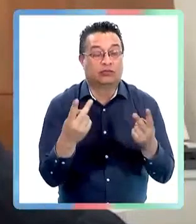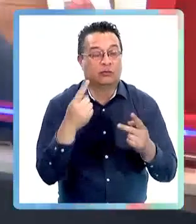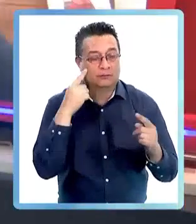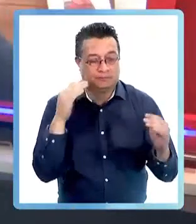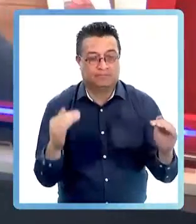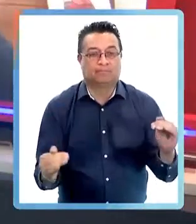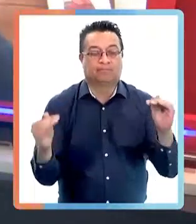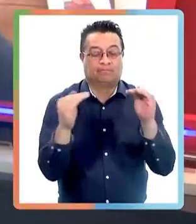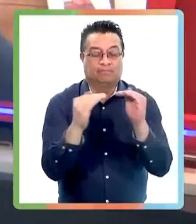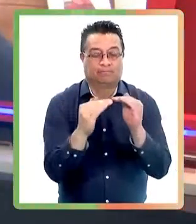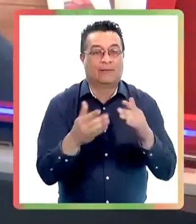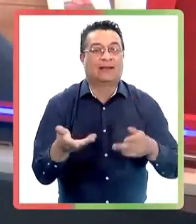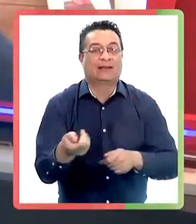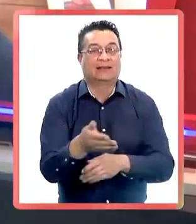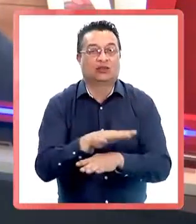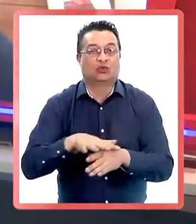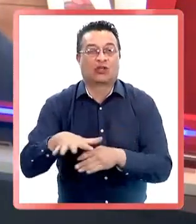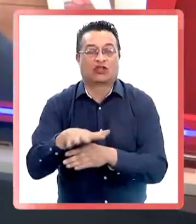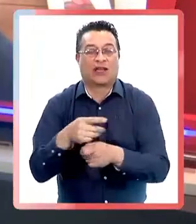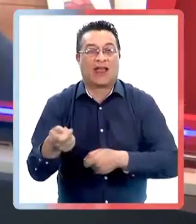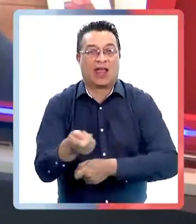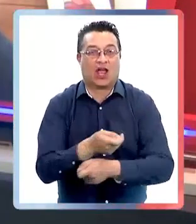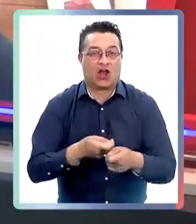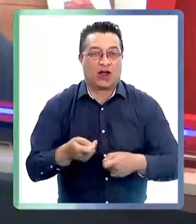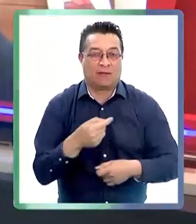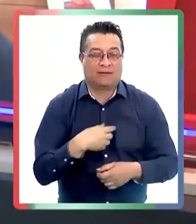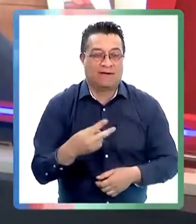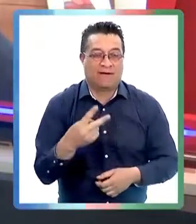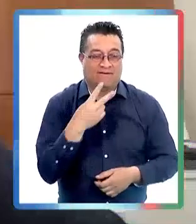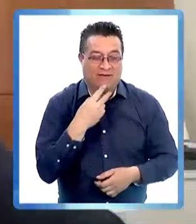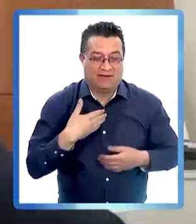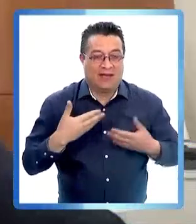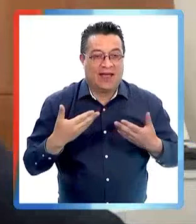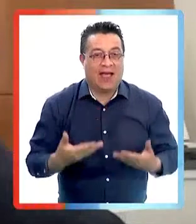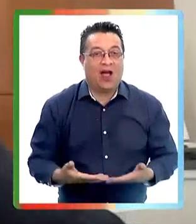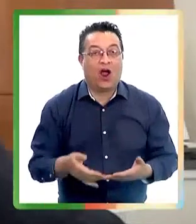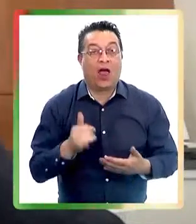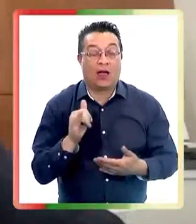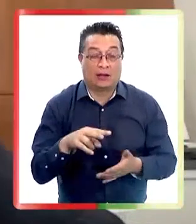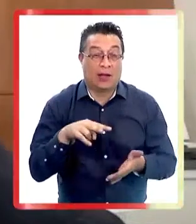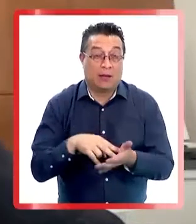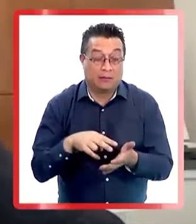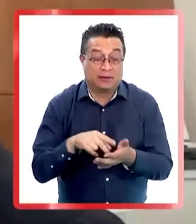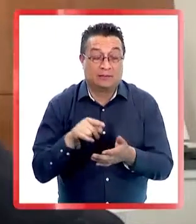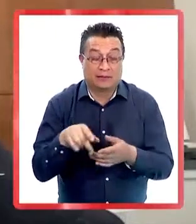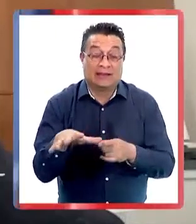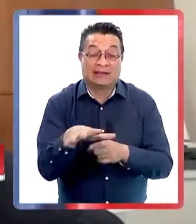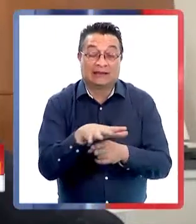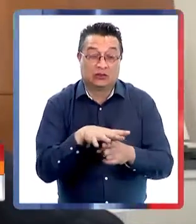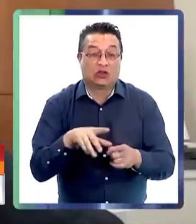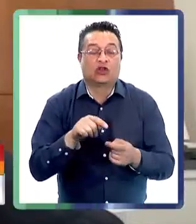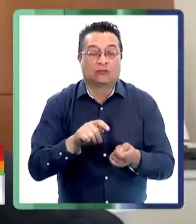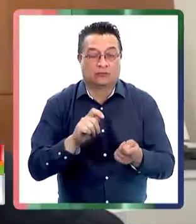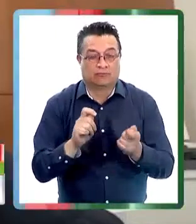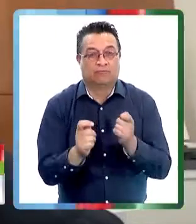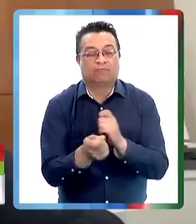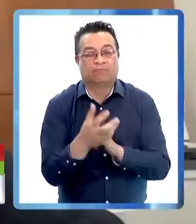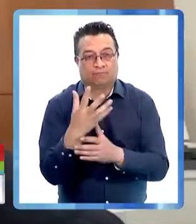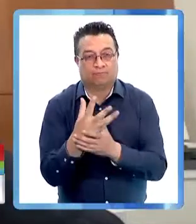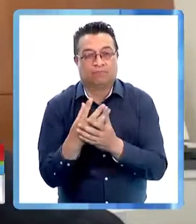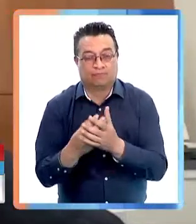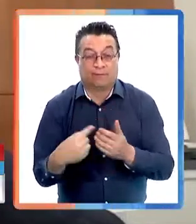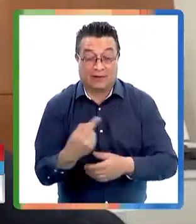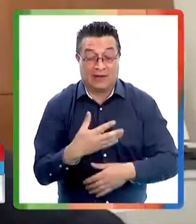viene en línea con la situación económica que hemos estado viviendo, esperando además que prontamente estas condiciones vayan pasando,